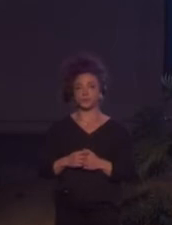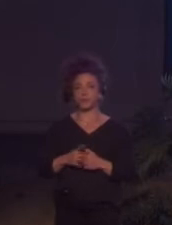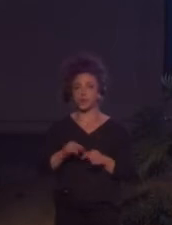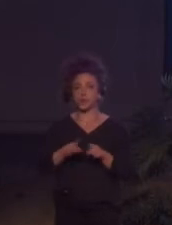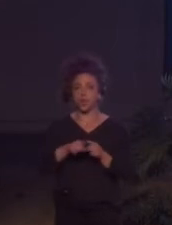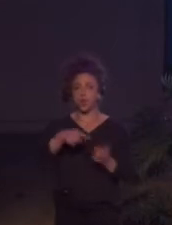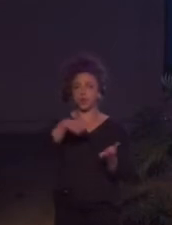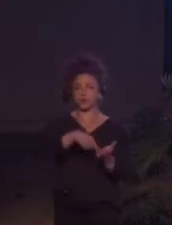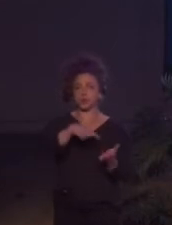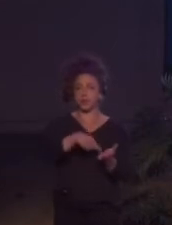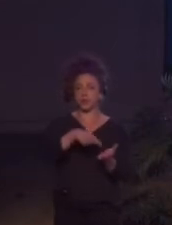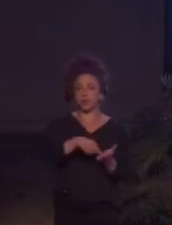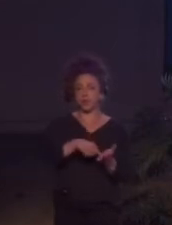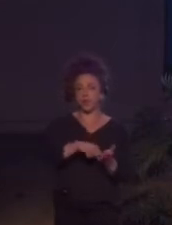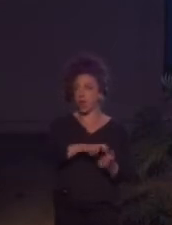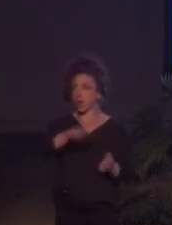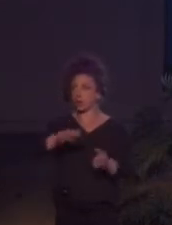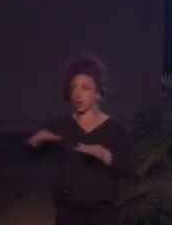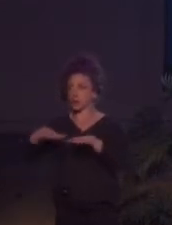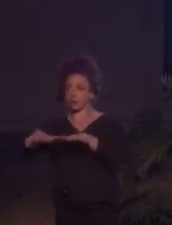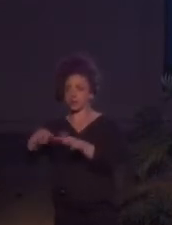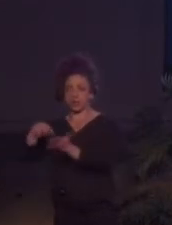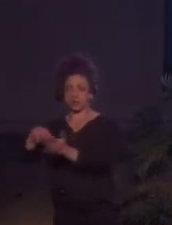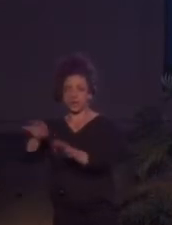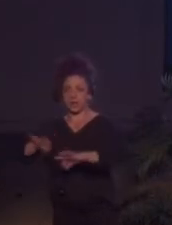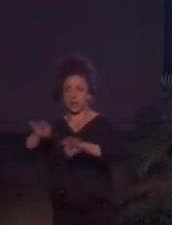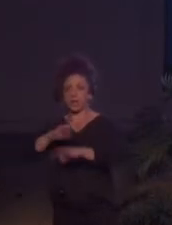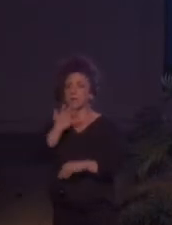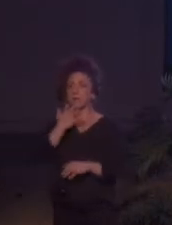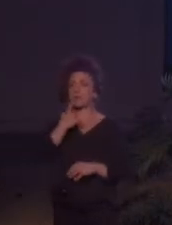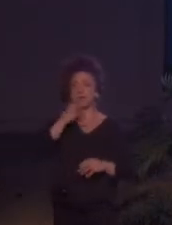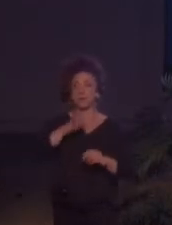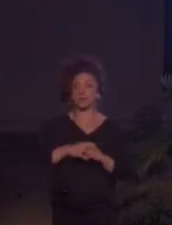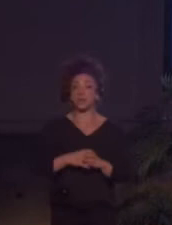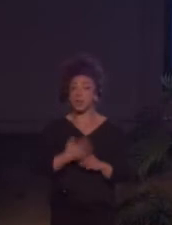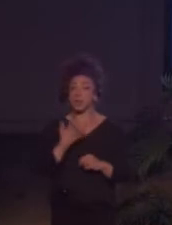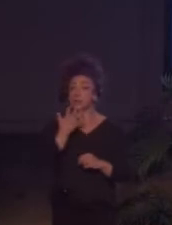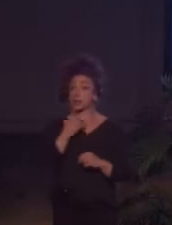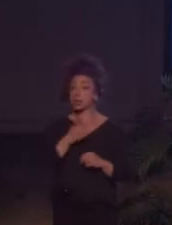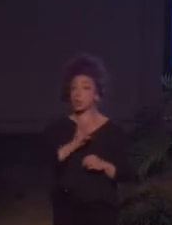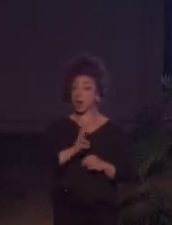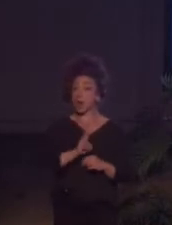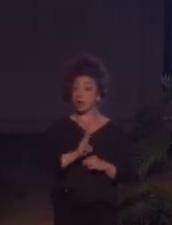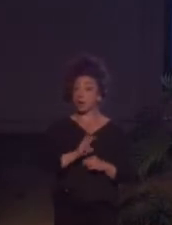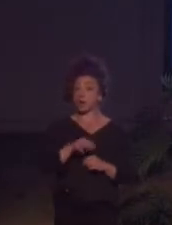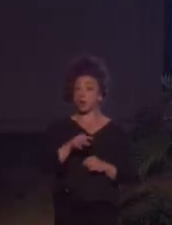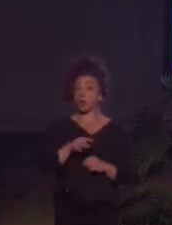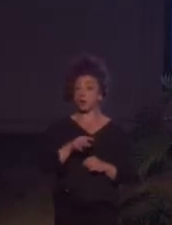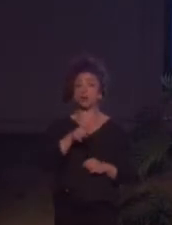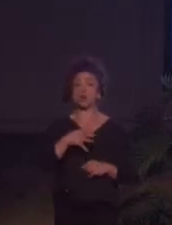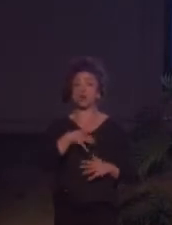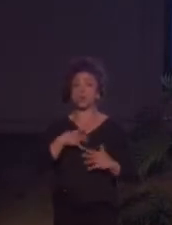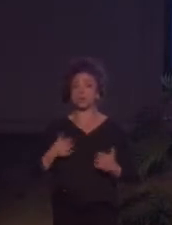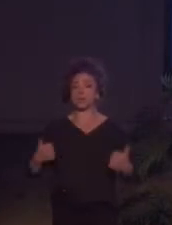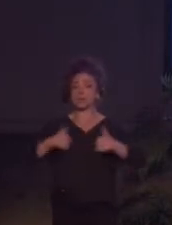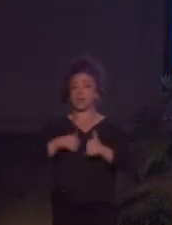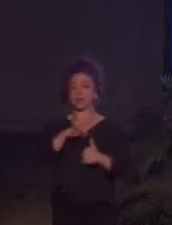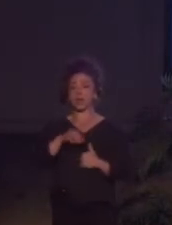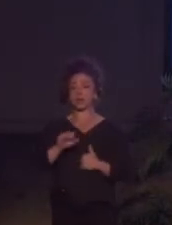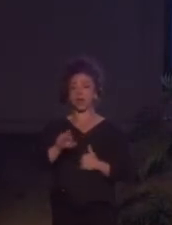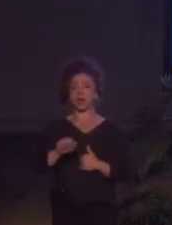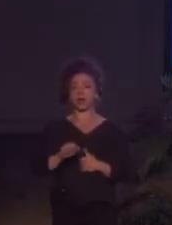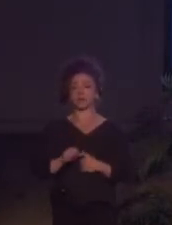ba, veganoa bazara, baina zararen, ez dakit, txamarra bat baldin baduzu, edo supermerkatuan behin edo bitzan ez